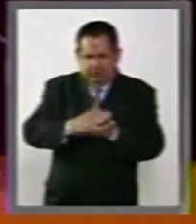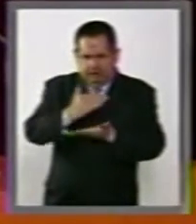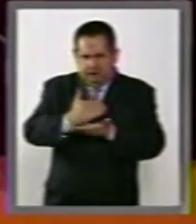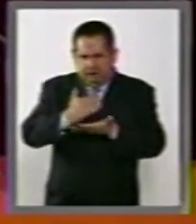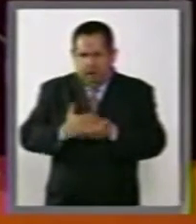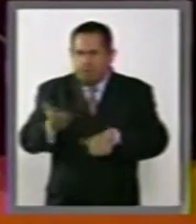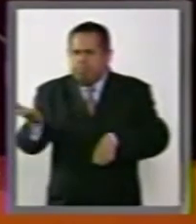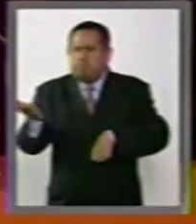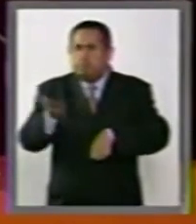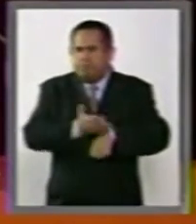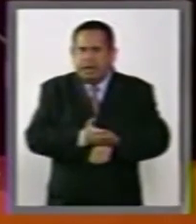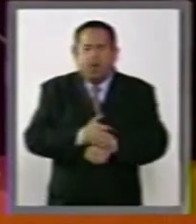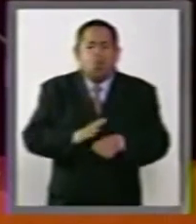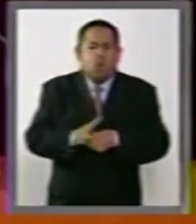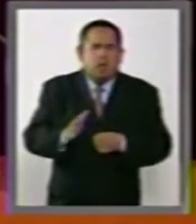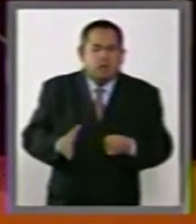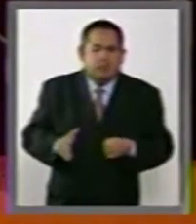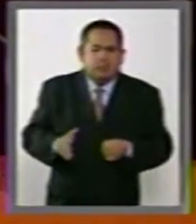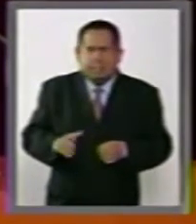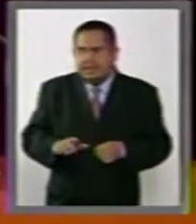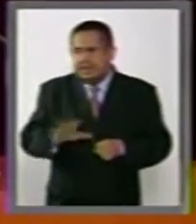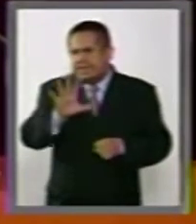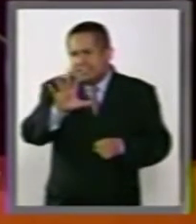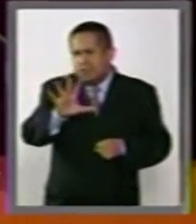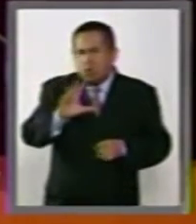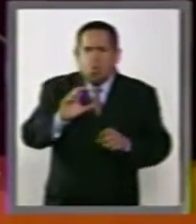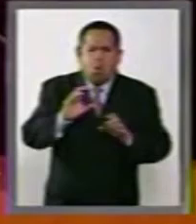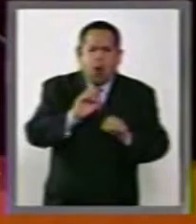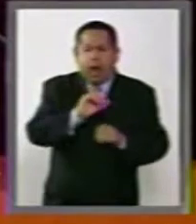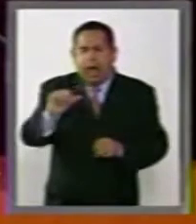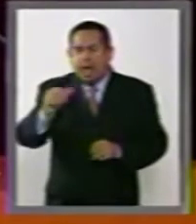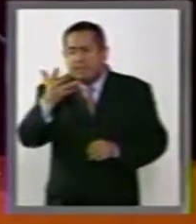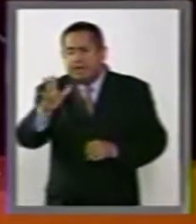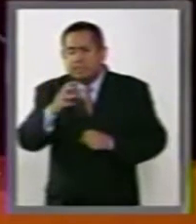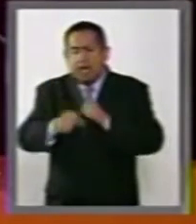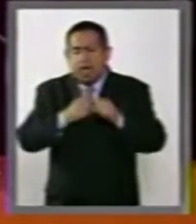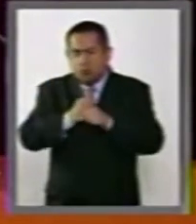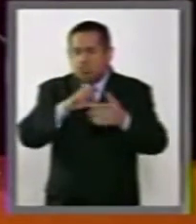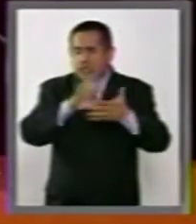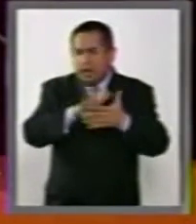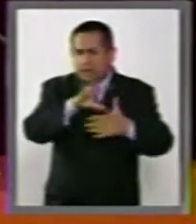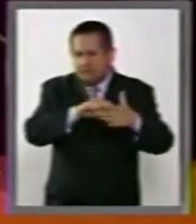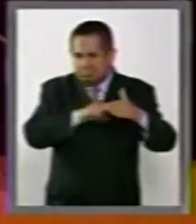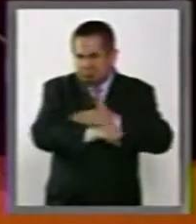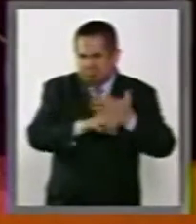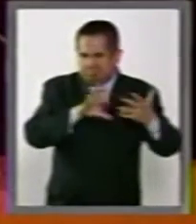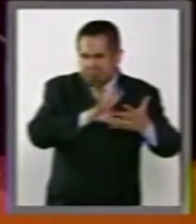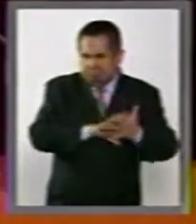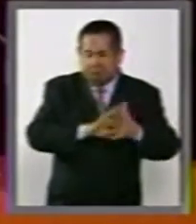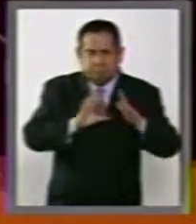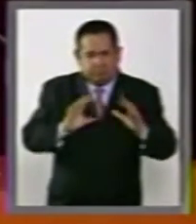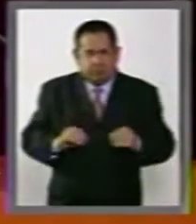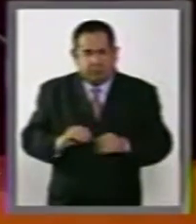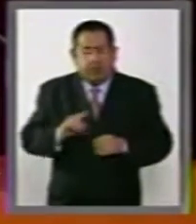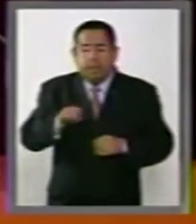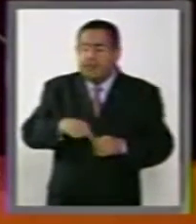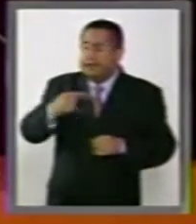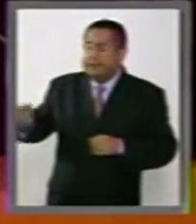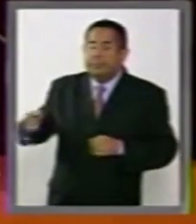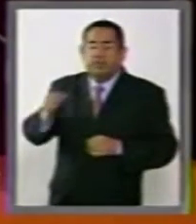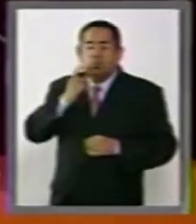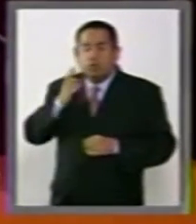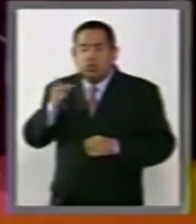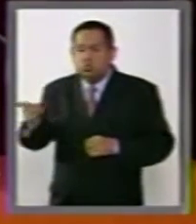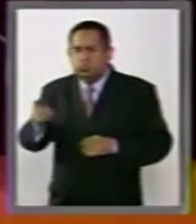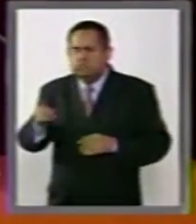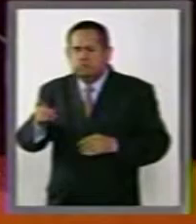una penalidad de 5 a 10 años de prisión y la colegisladora pues